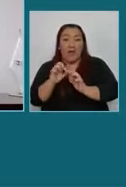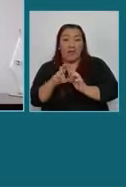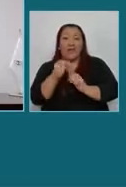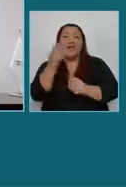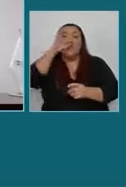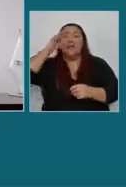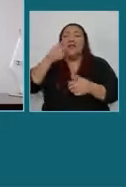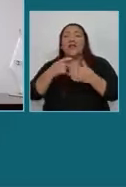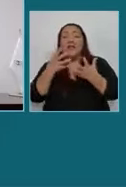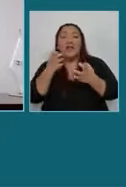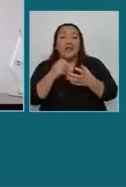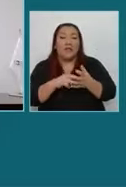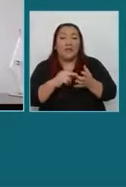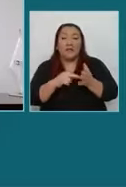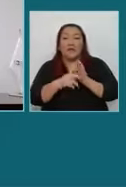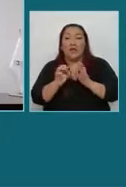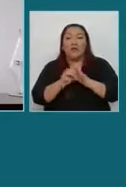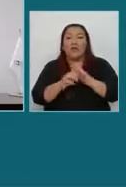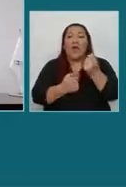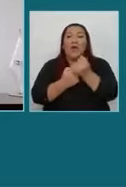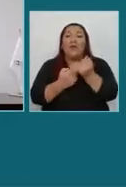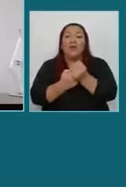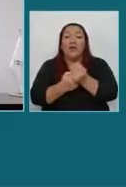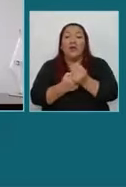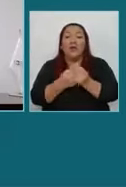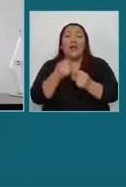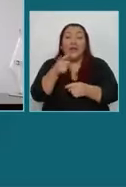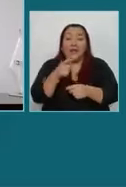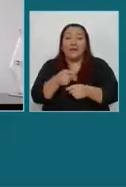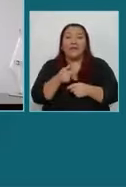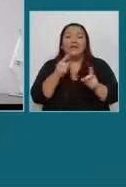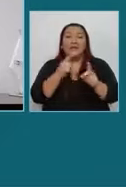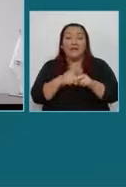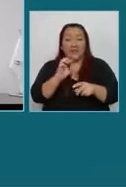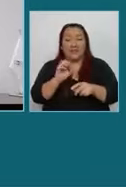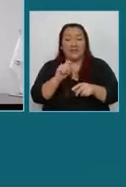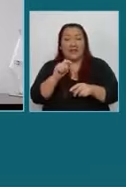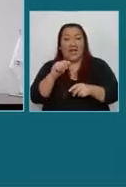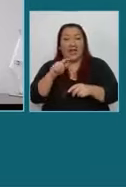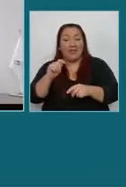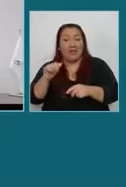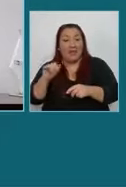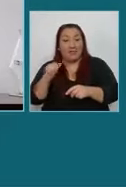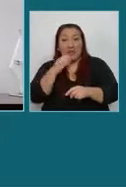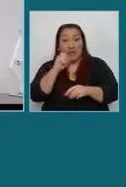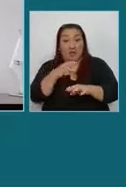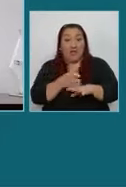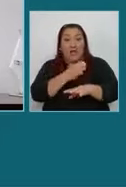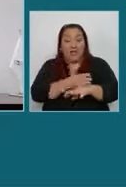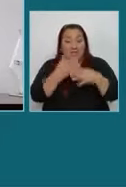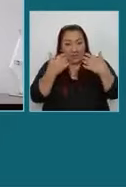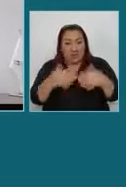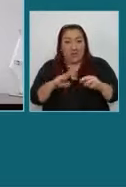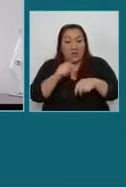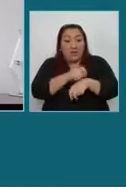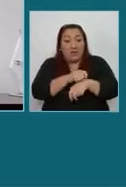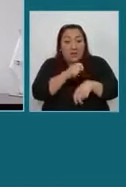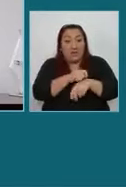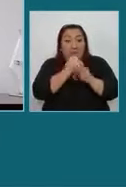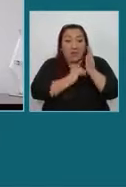se busca es apoyar con capital a estas startups que, como mencioné anteriormente, se encuentran en etapa